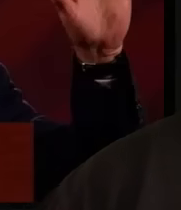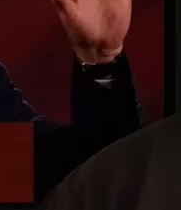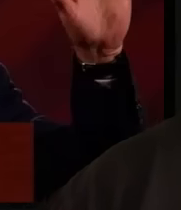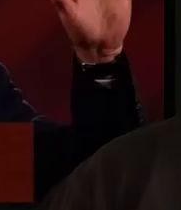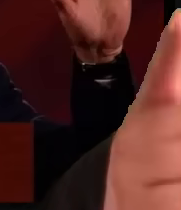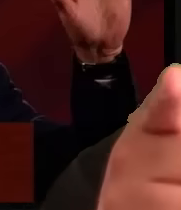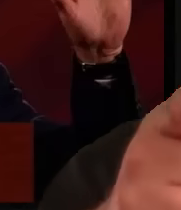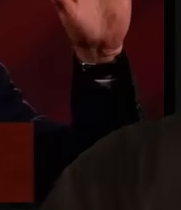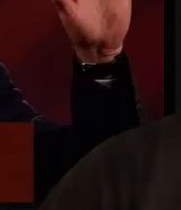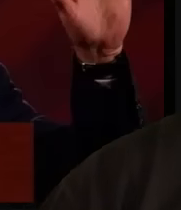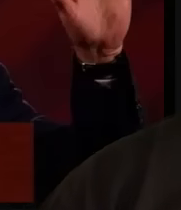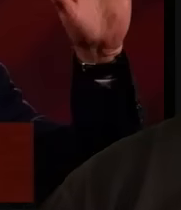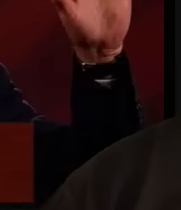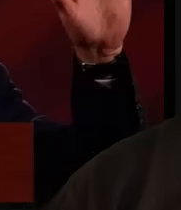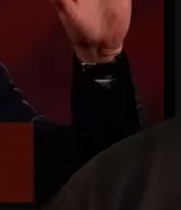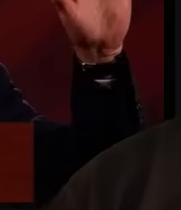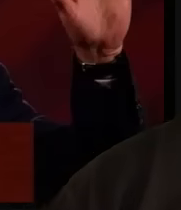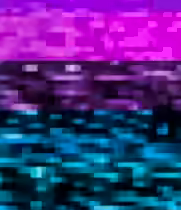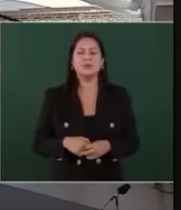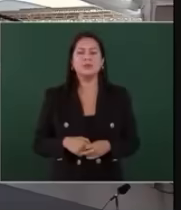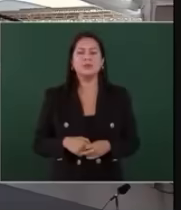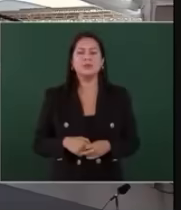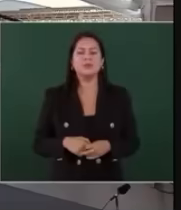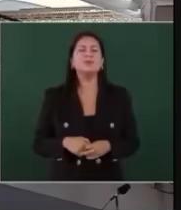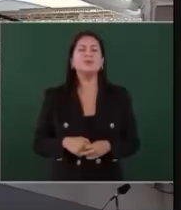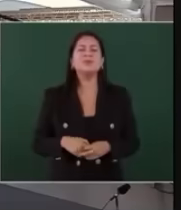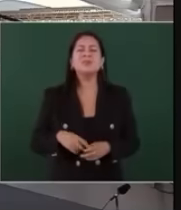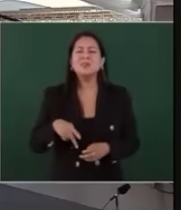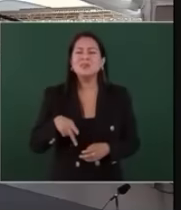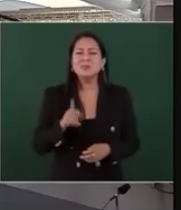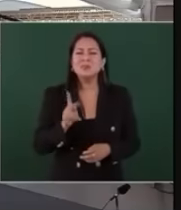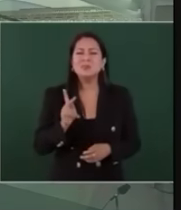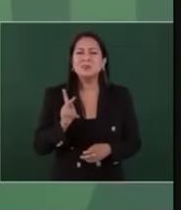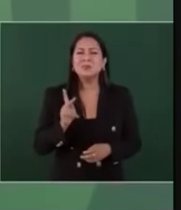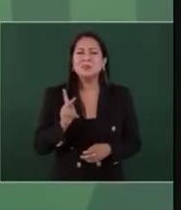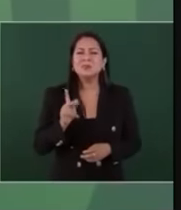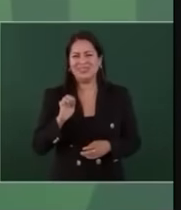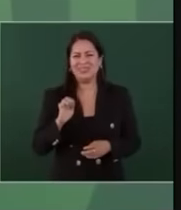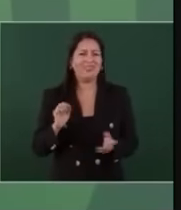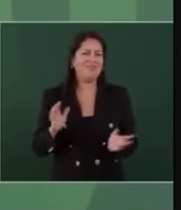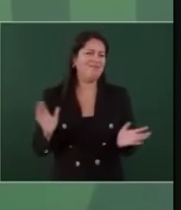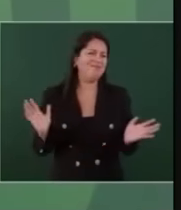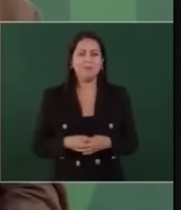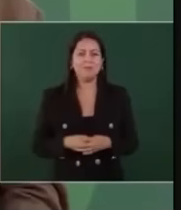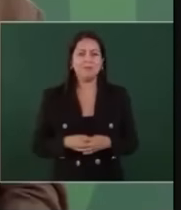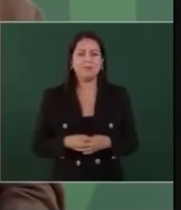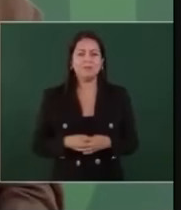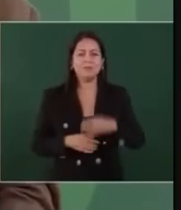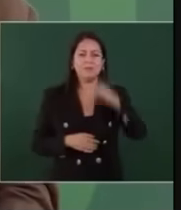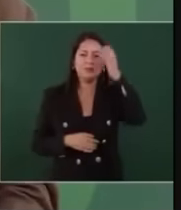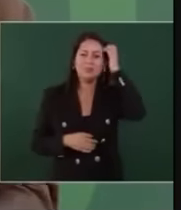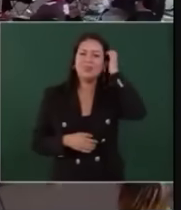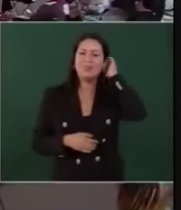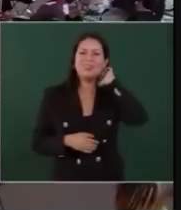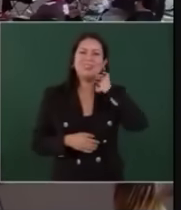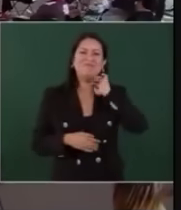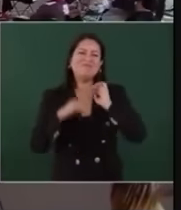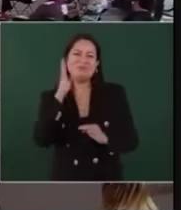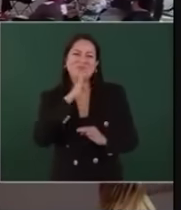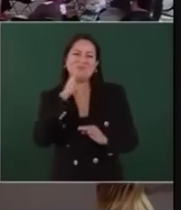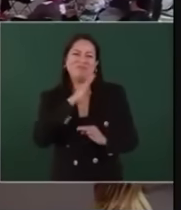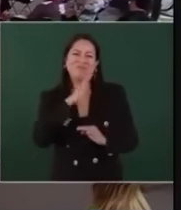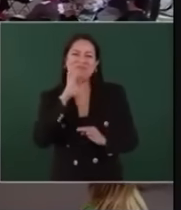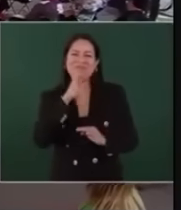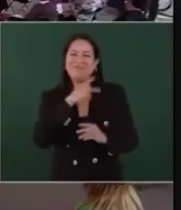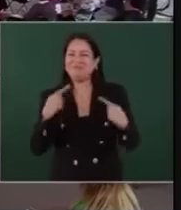aquí lo que escupió el Sinvergüenza pero es este de Mola o sea es muy corrupto Loret de